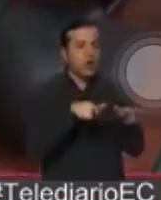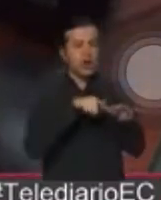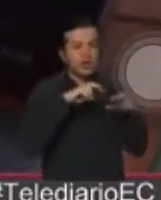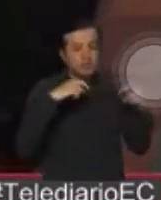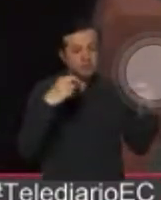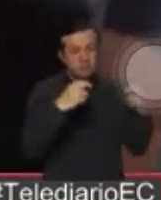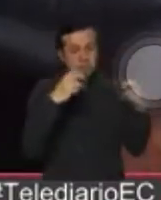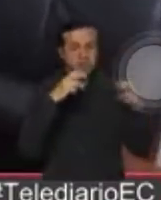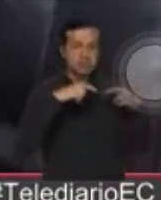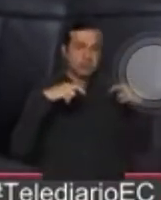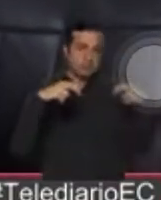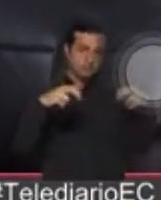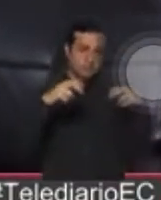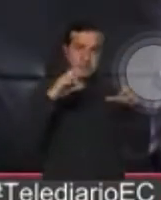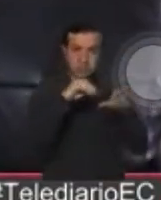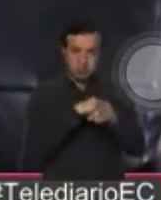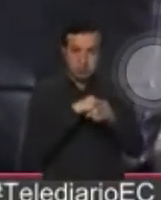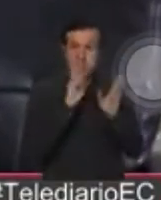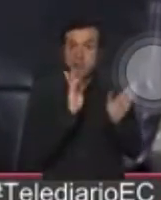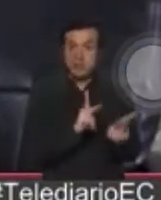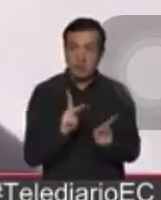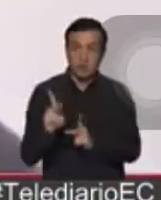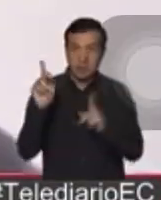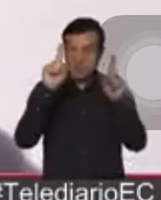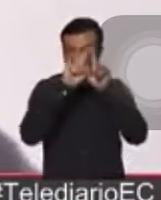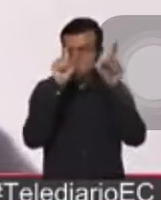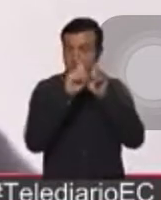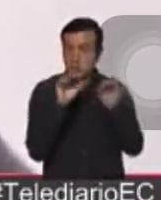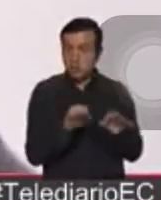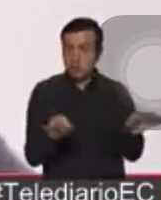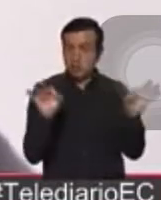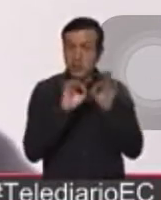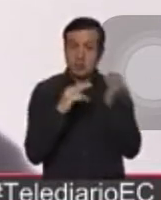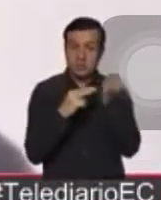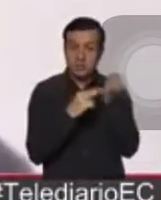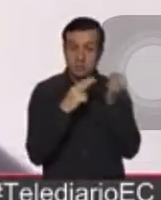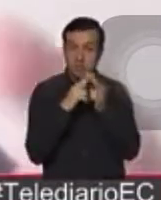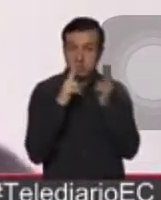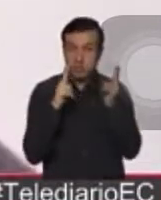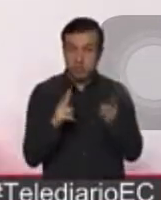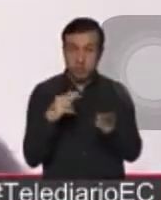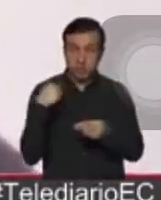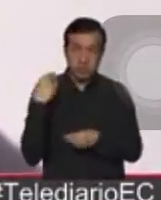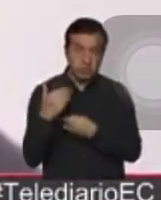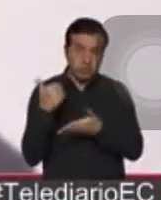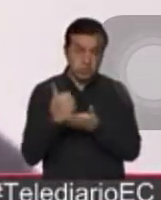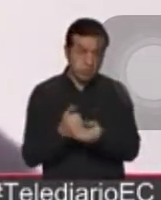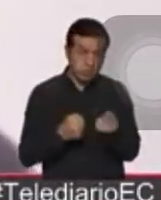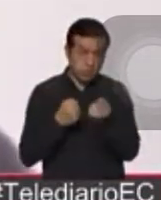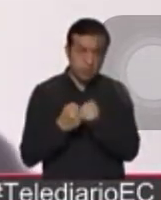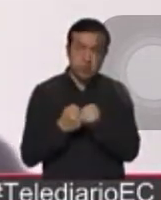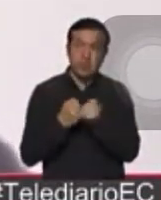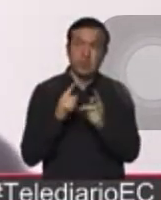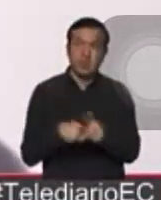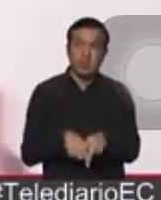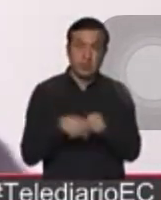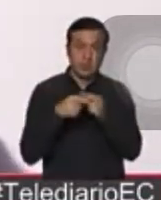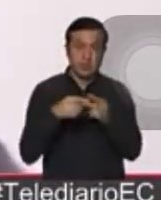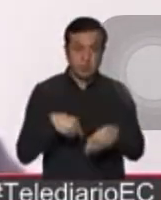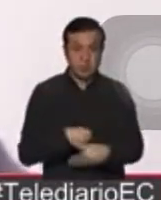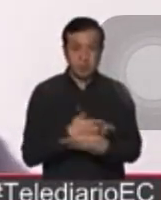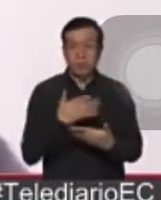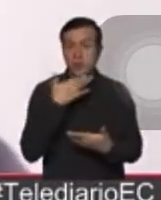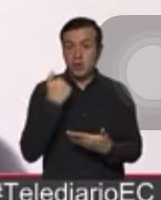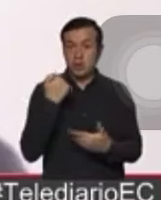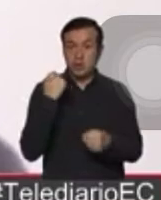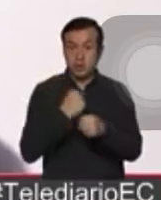la planificación de las empresas, añade Murillo. Y que el área de recursos humanos también pueda, de alguna manera, empezar a distribuir mejor